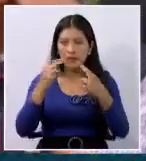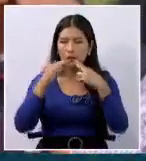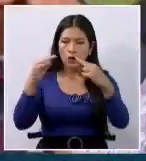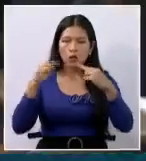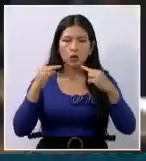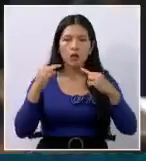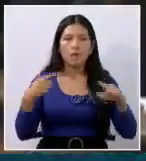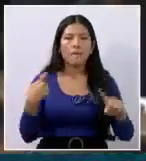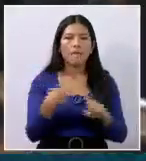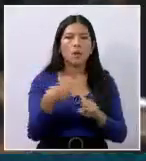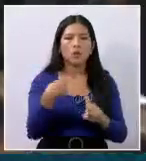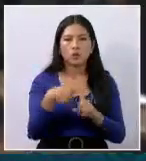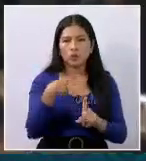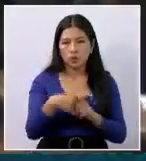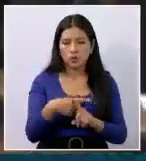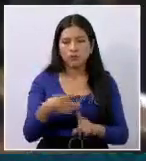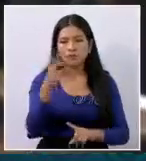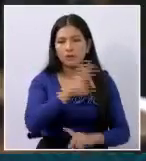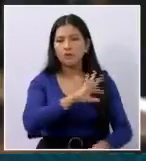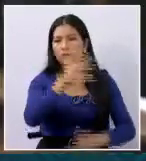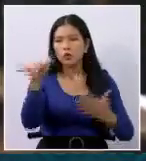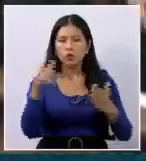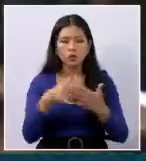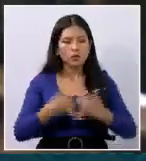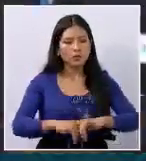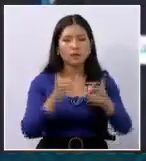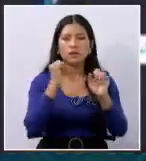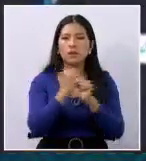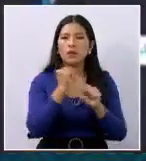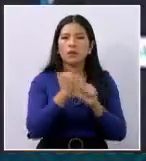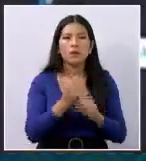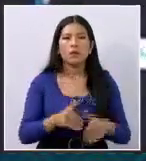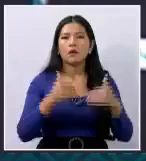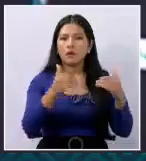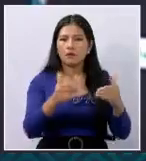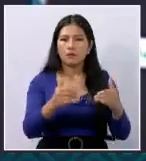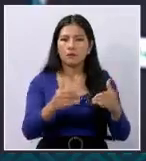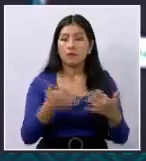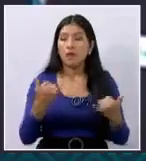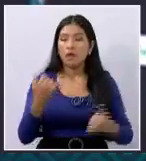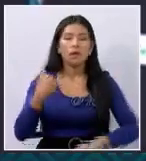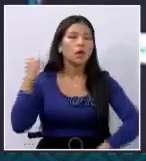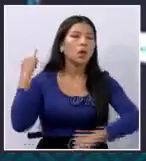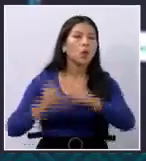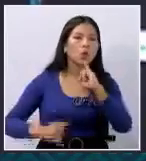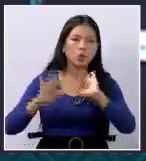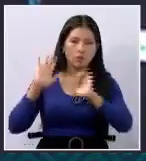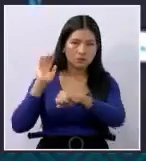positiva, de tal manera que para todos podamos seguir trabajando. Los vamos a dar un ultimato. Caso